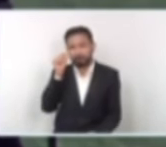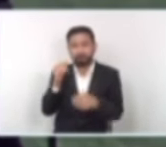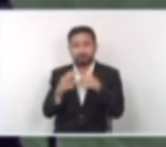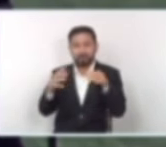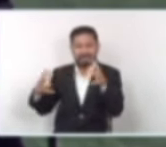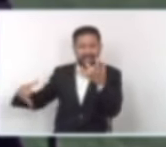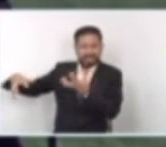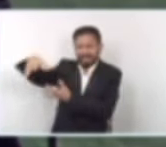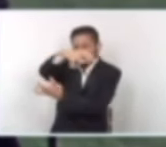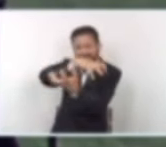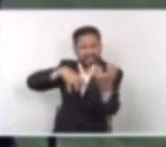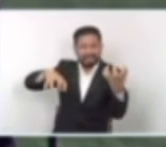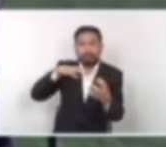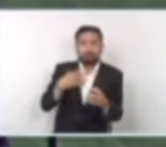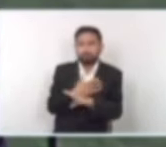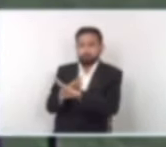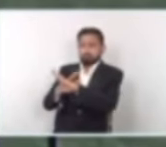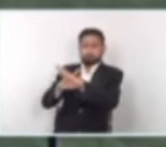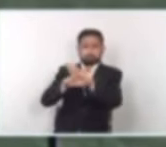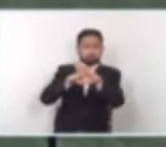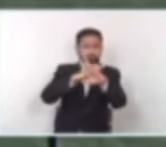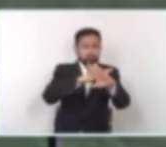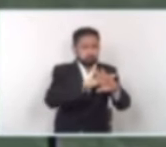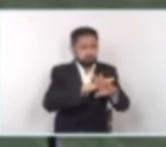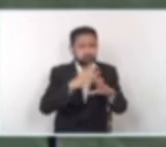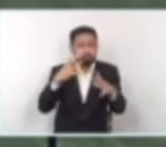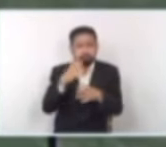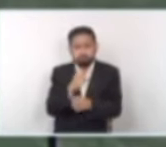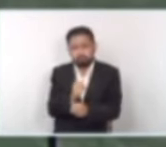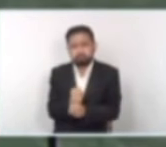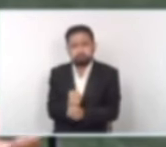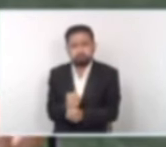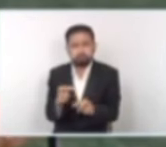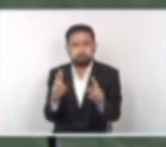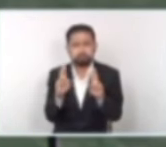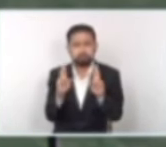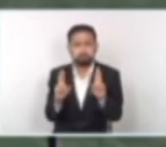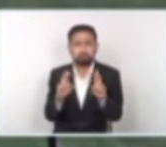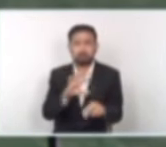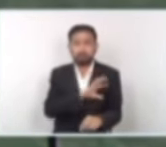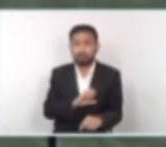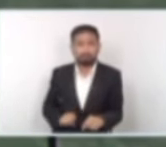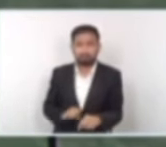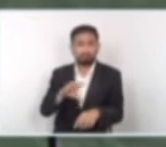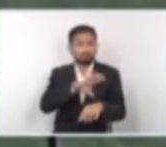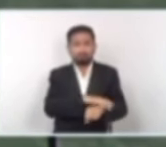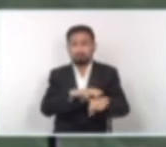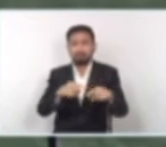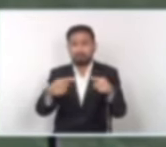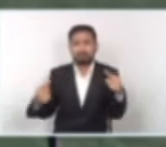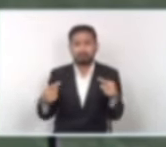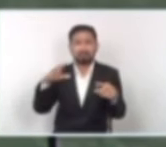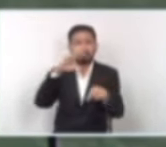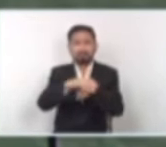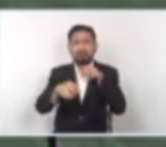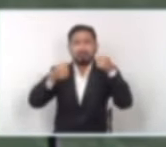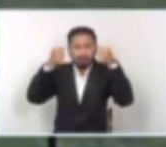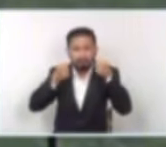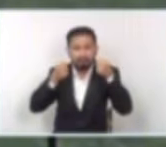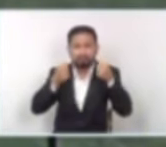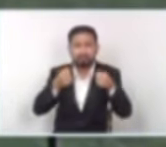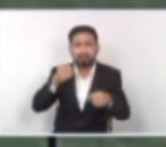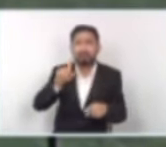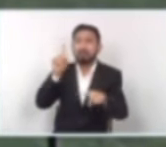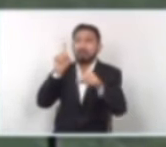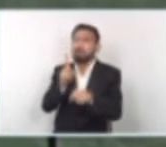que se aproxima y mantener la esperanza. En El Salvador no encarcelamos a nuestra oposición, no censuramos